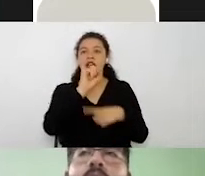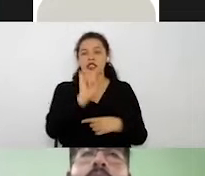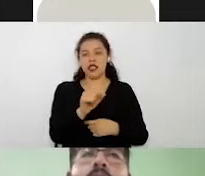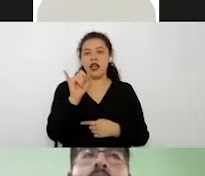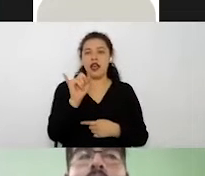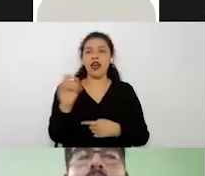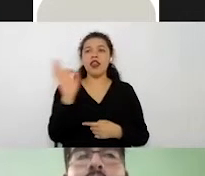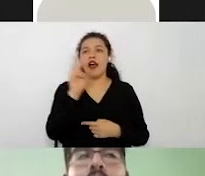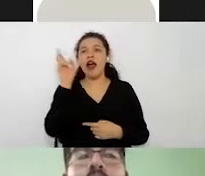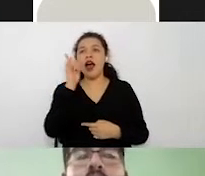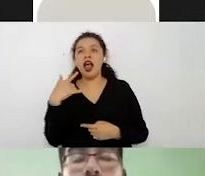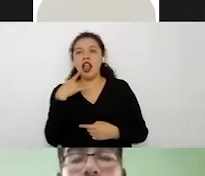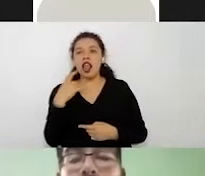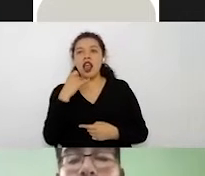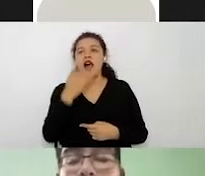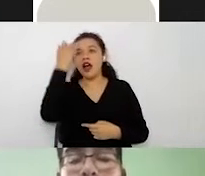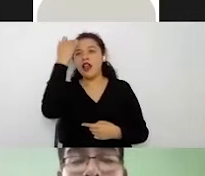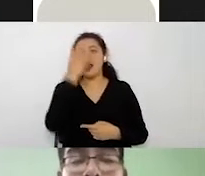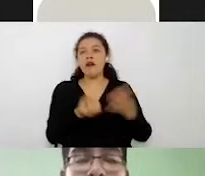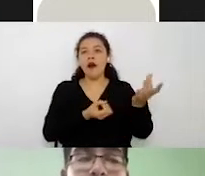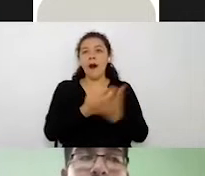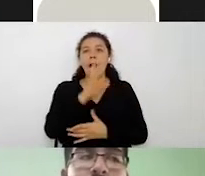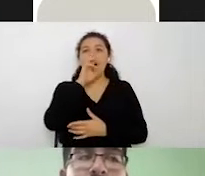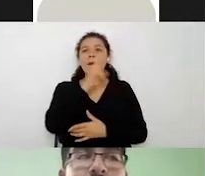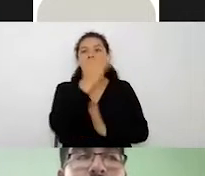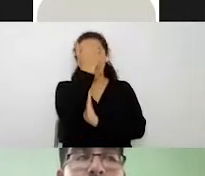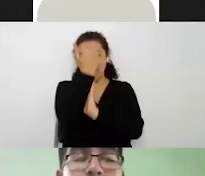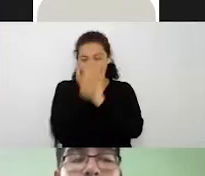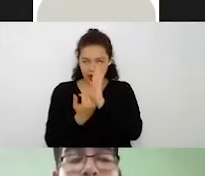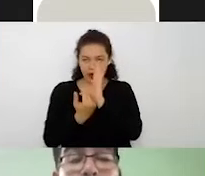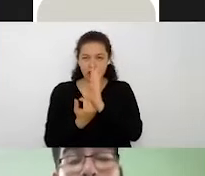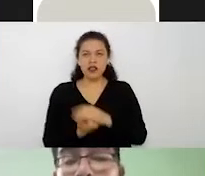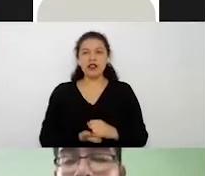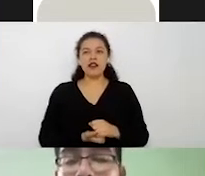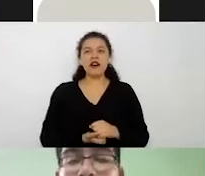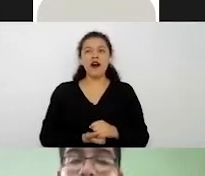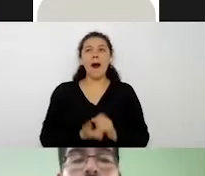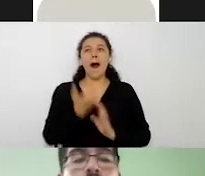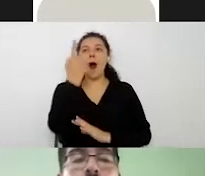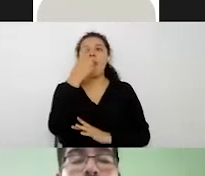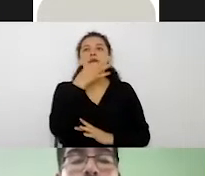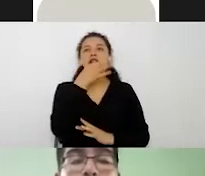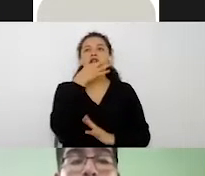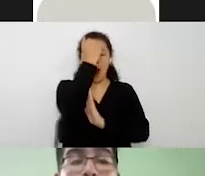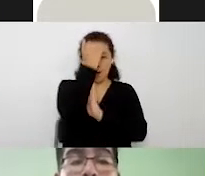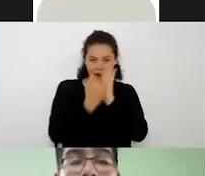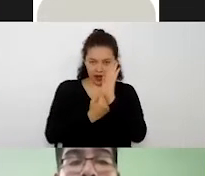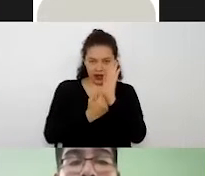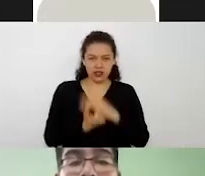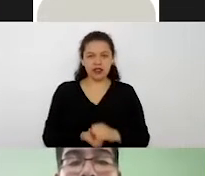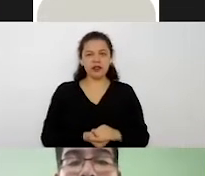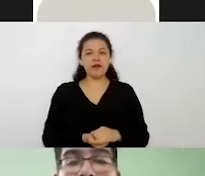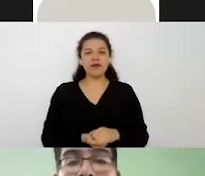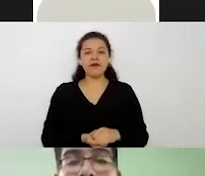reducir nuestro tiempo de respuesta y que sea menor a 1 minuto, o